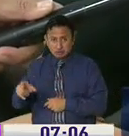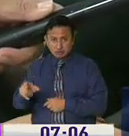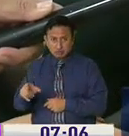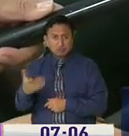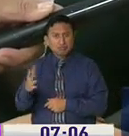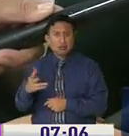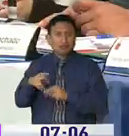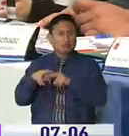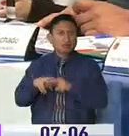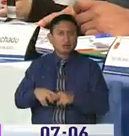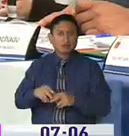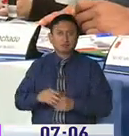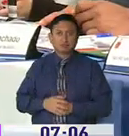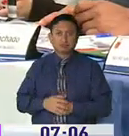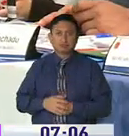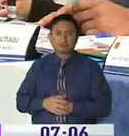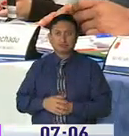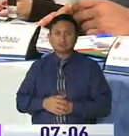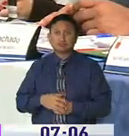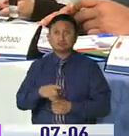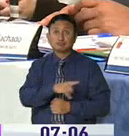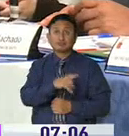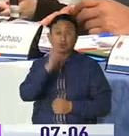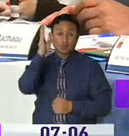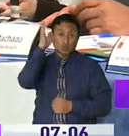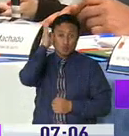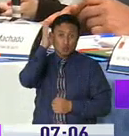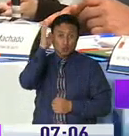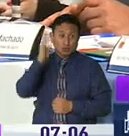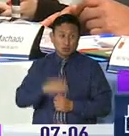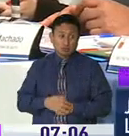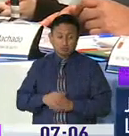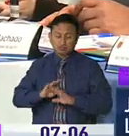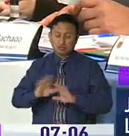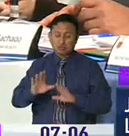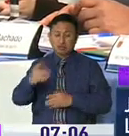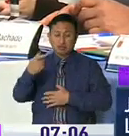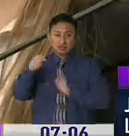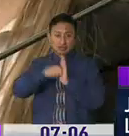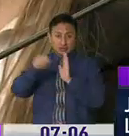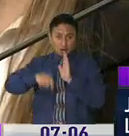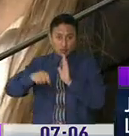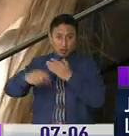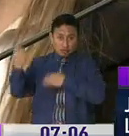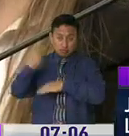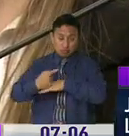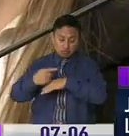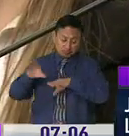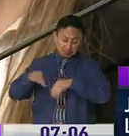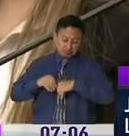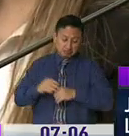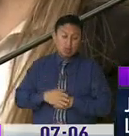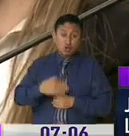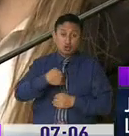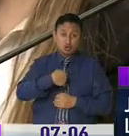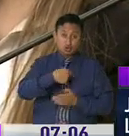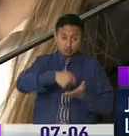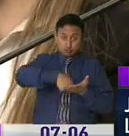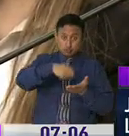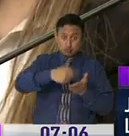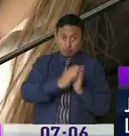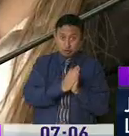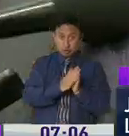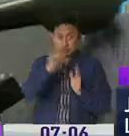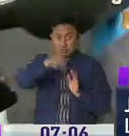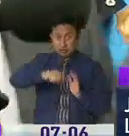Por su parte, Jorge Yunda dijo que sigue las directrices de sus abogados, que sí firmó personalmente la acción de medidas cautelares, pero que